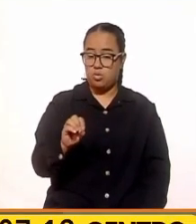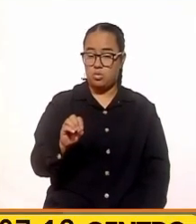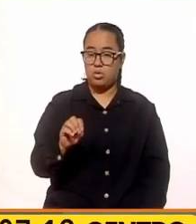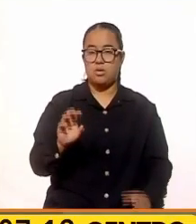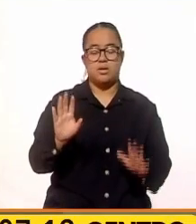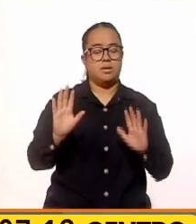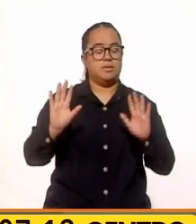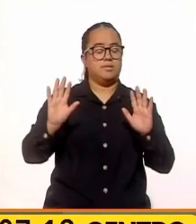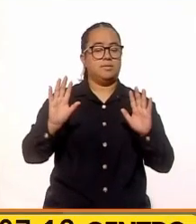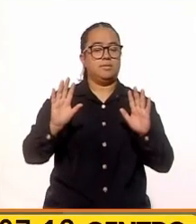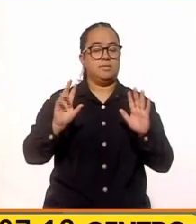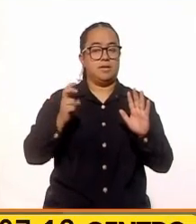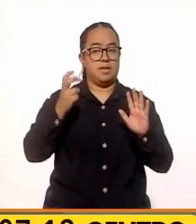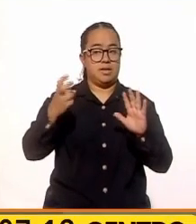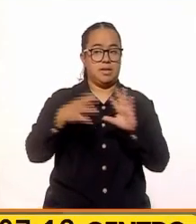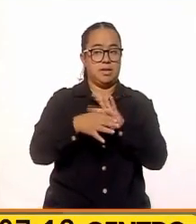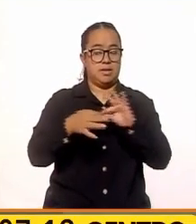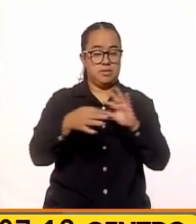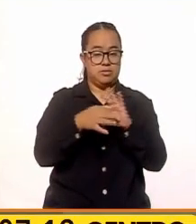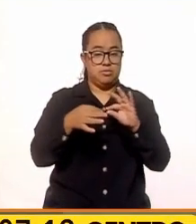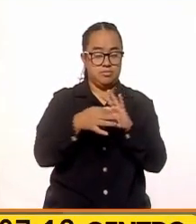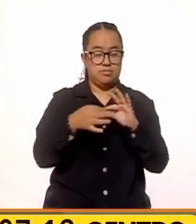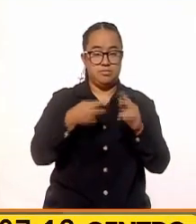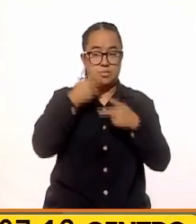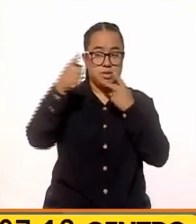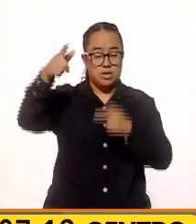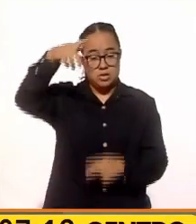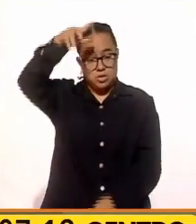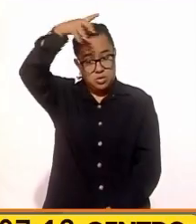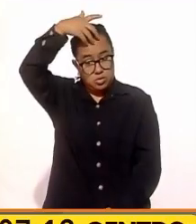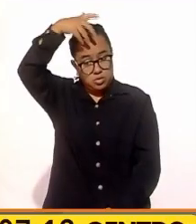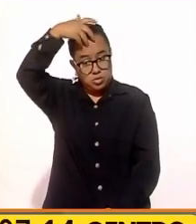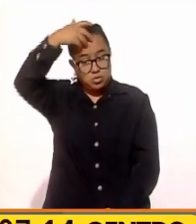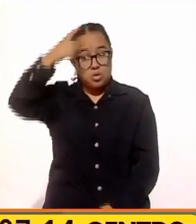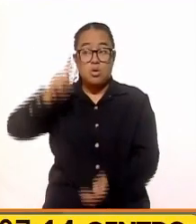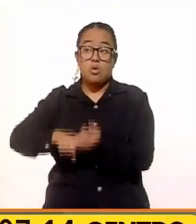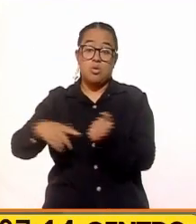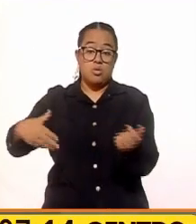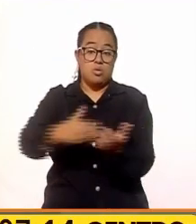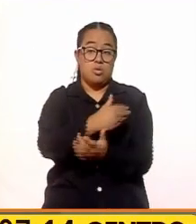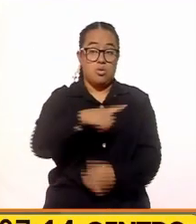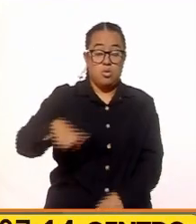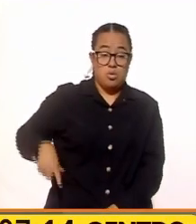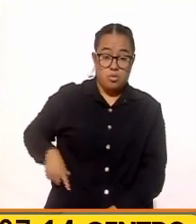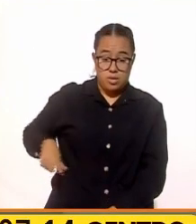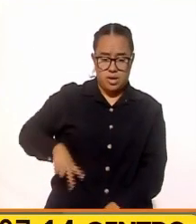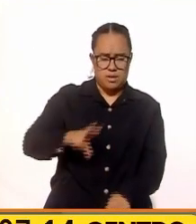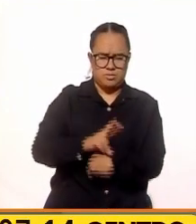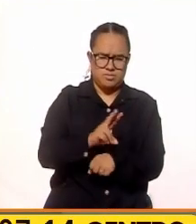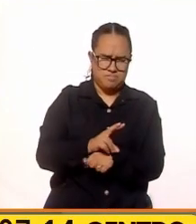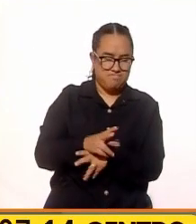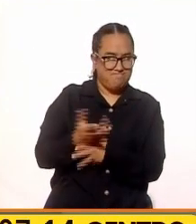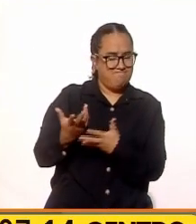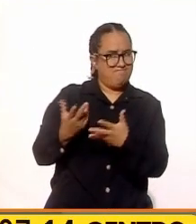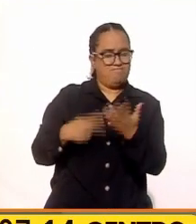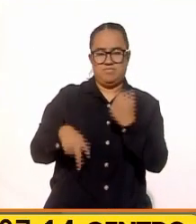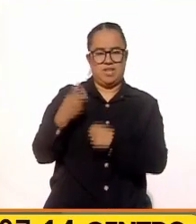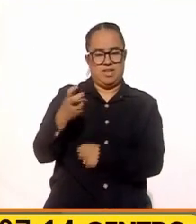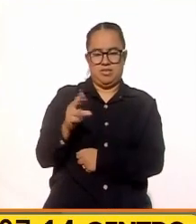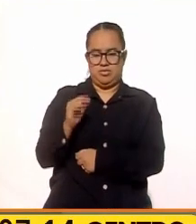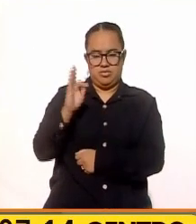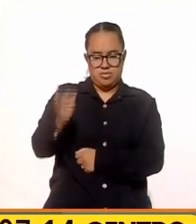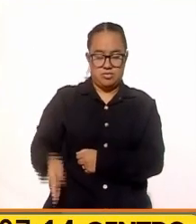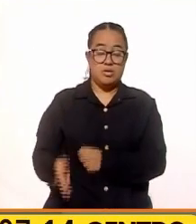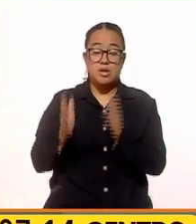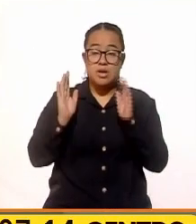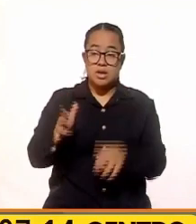marcha atrás a la declaración inicial de Trump de que gobernará Venezuela. Esto, por supuesto, es inaceptable. Se ha declarado